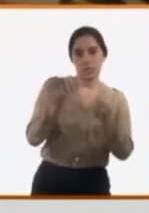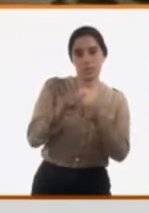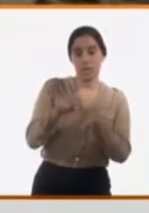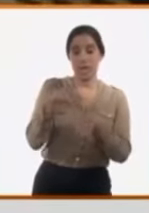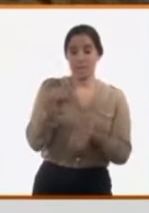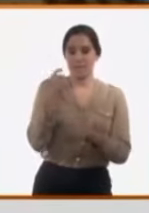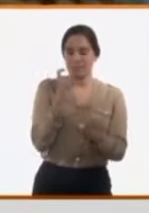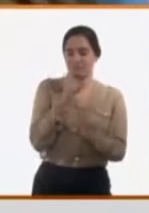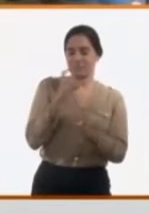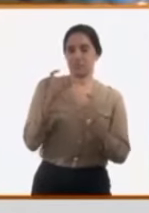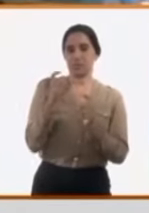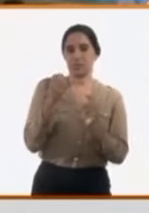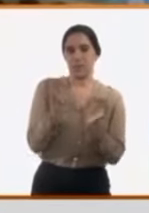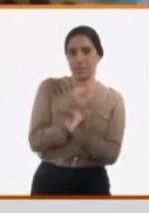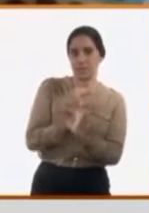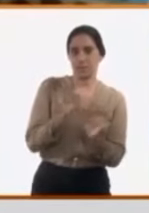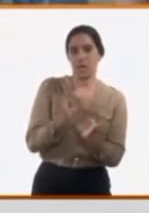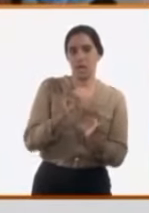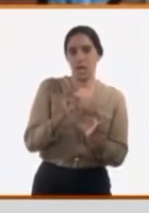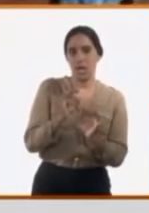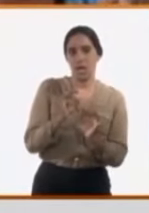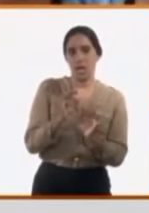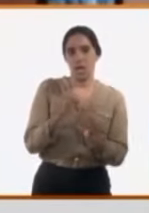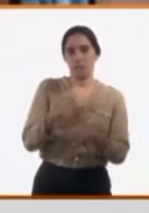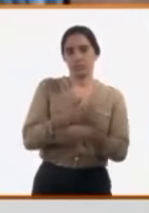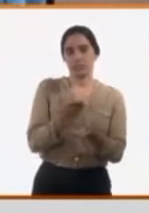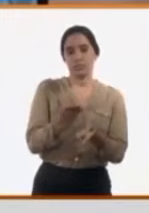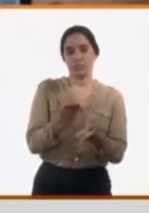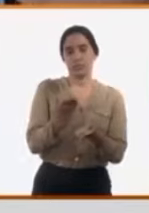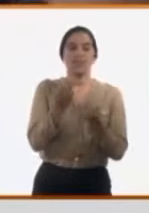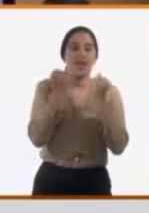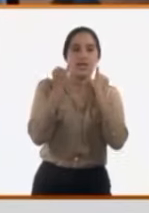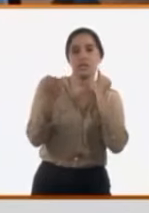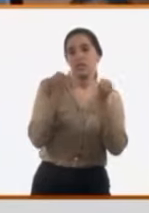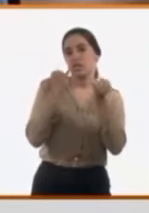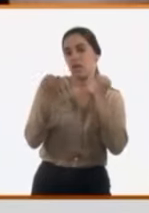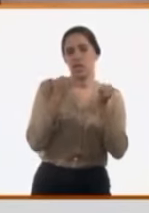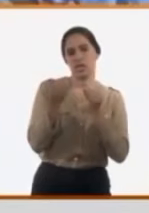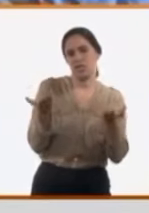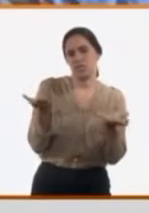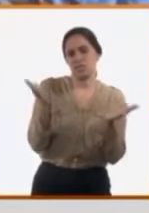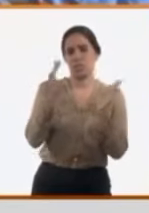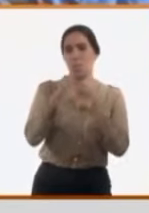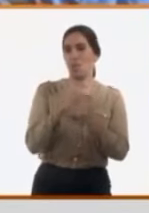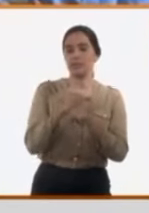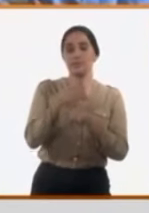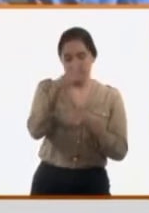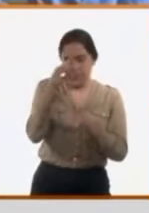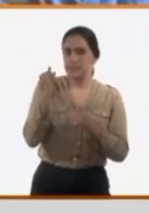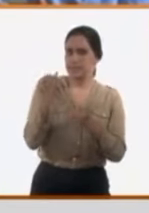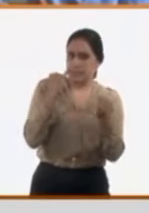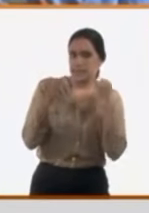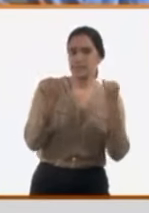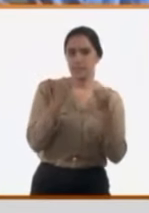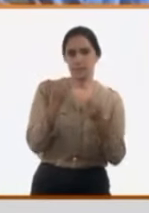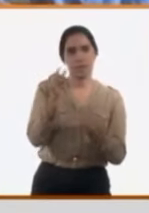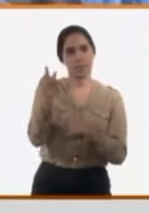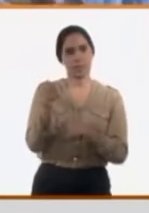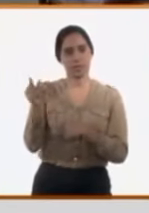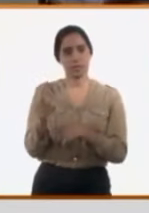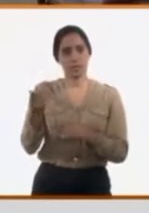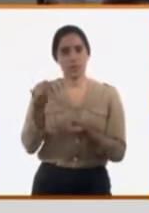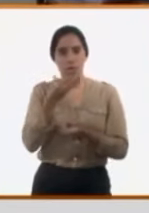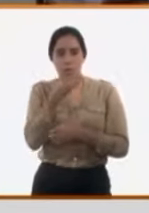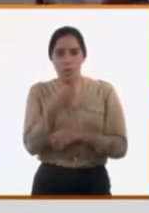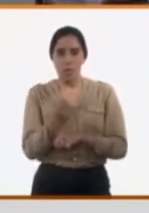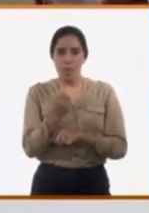dije o hay más plazas la esperad hay gente que dec no hay mucho interés No si hay interés la inteligencia no ha pasado de modo en Cuba todavía